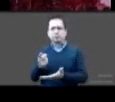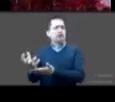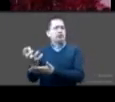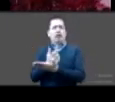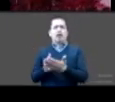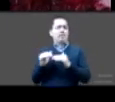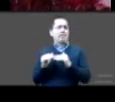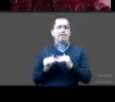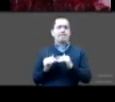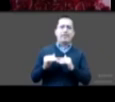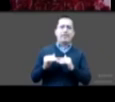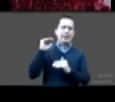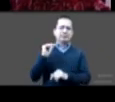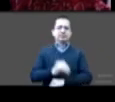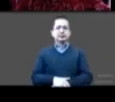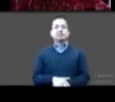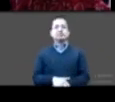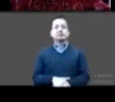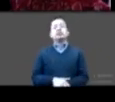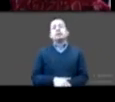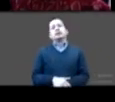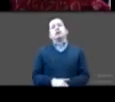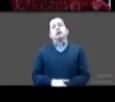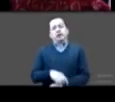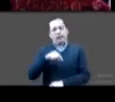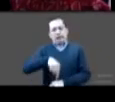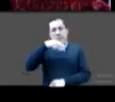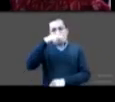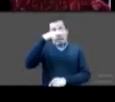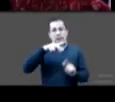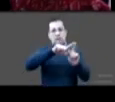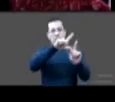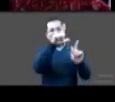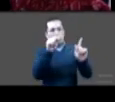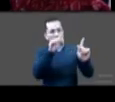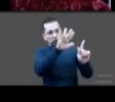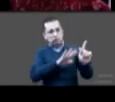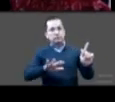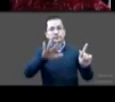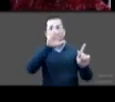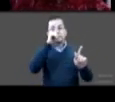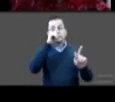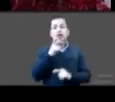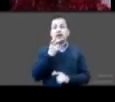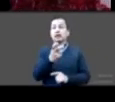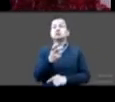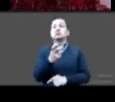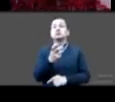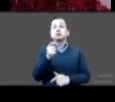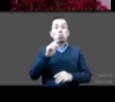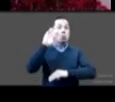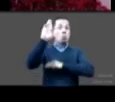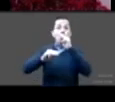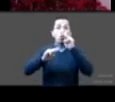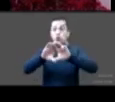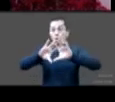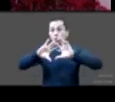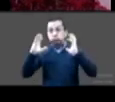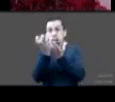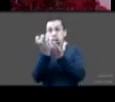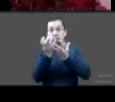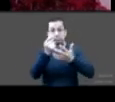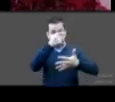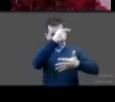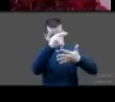el país está ostentándose como la nación más afectada a nivel mundial por